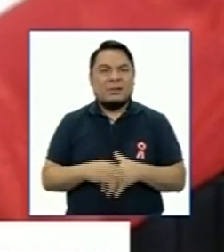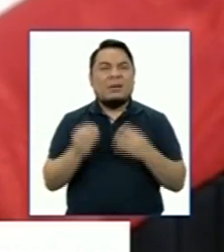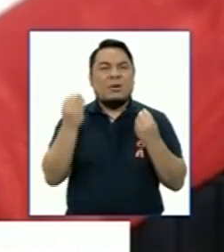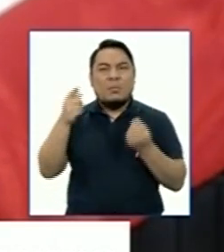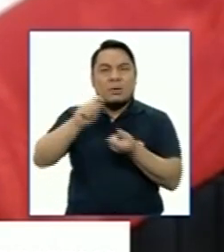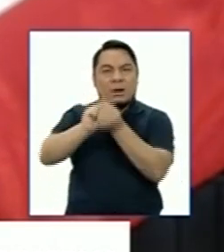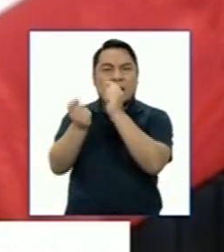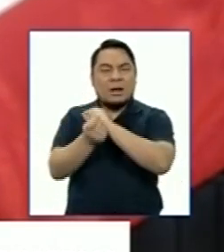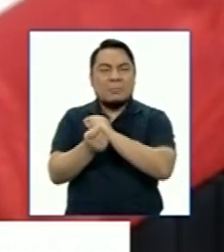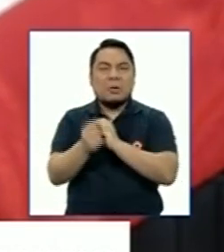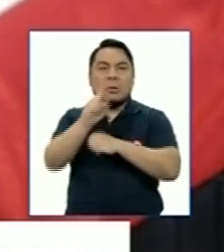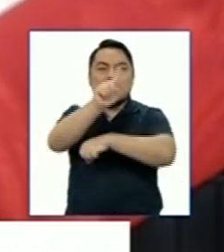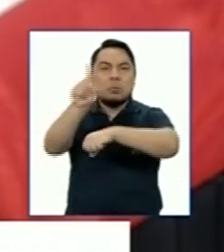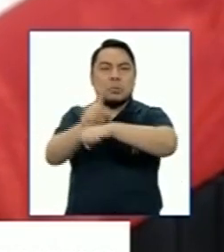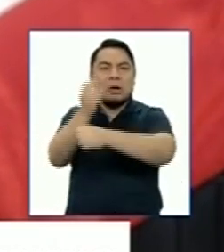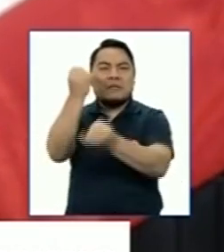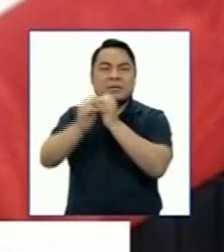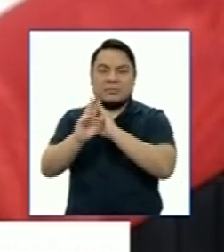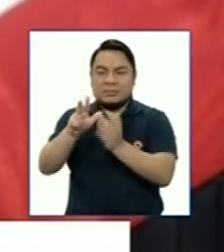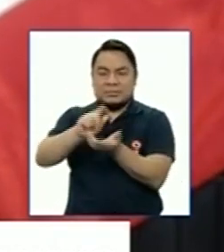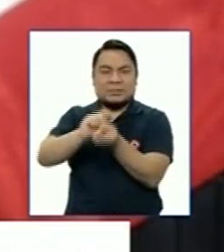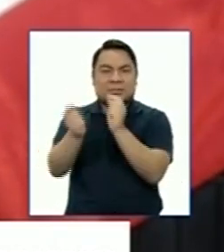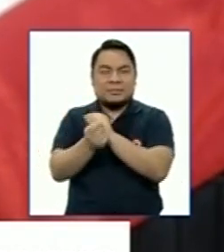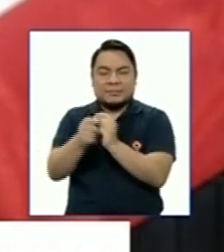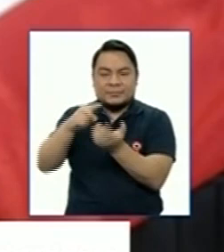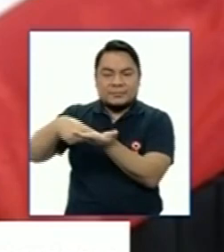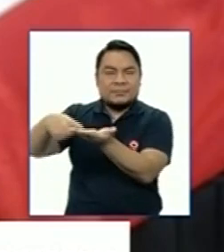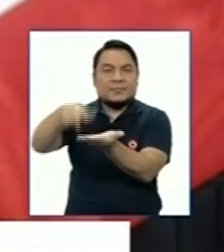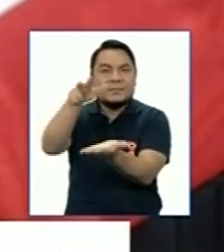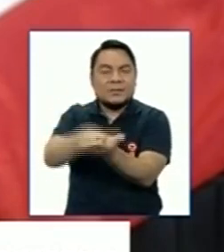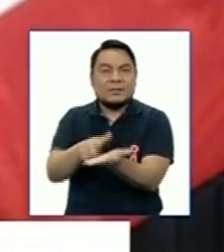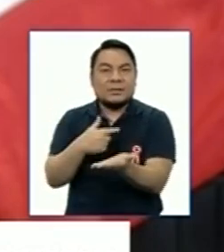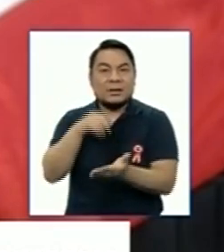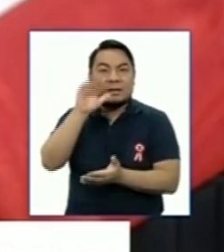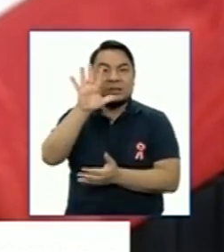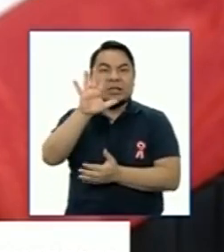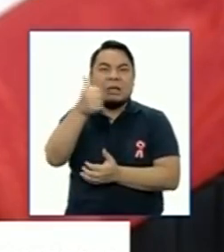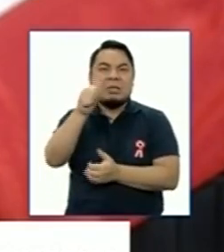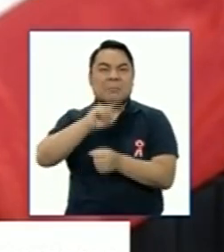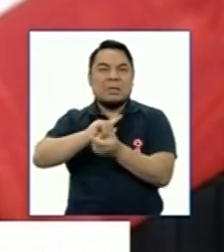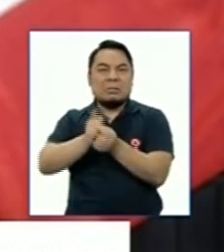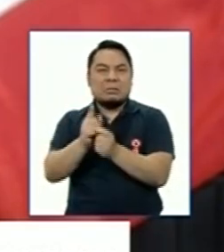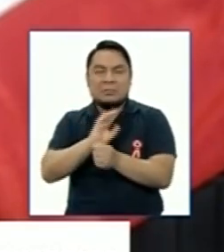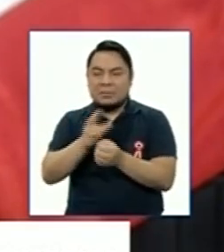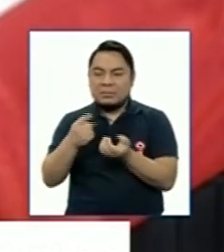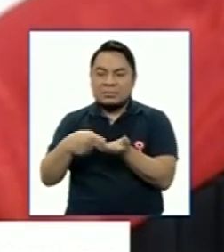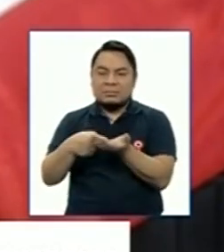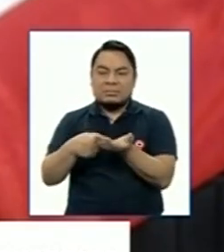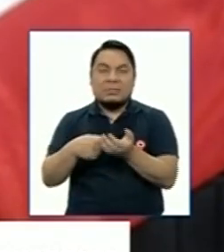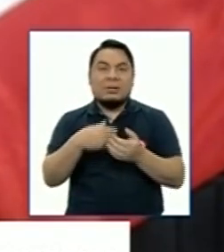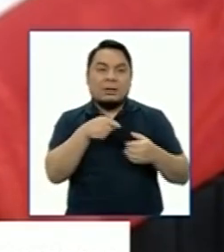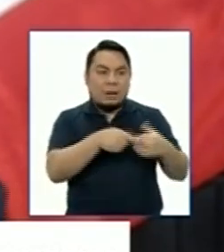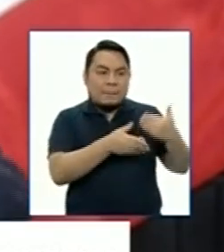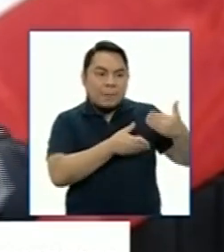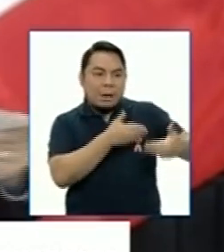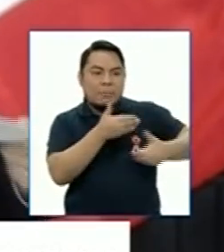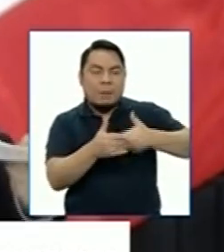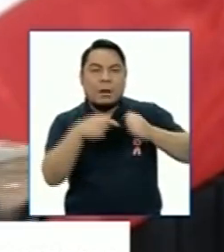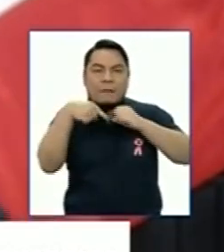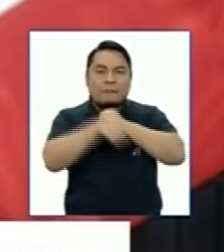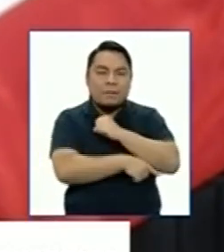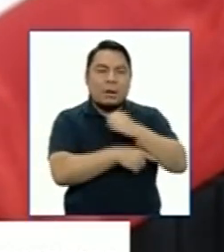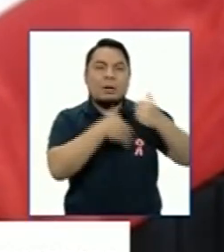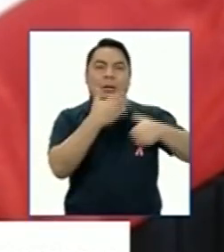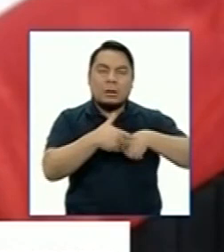que liberó fondos de las afp o todas estas la ley que pretende devolver plata que no existe a los